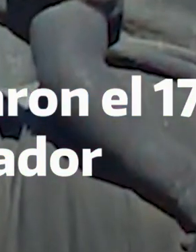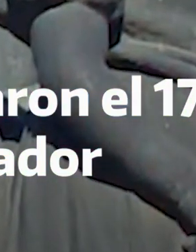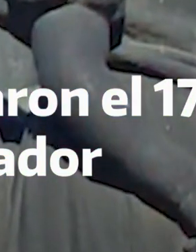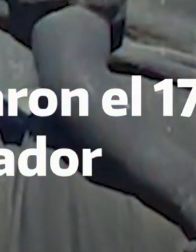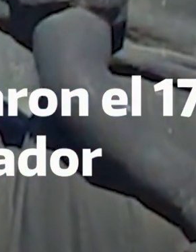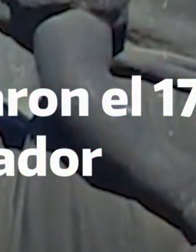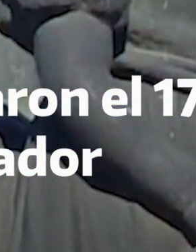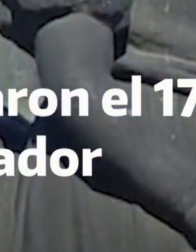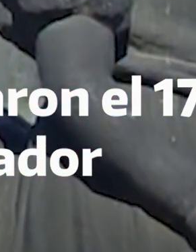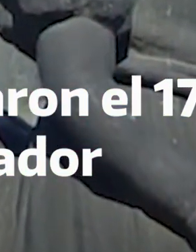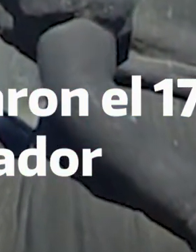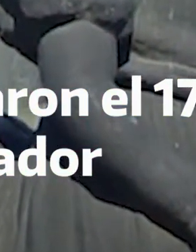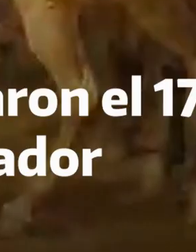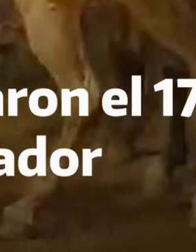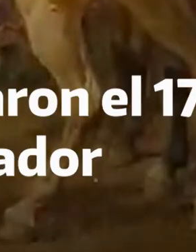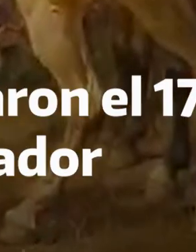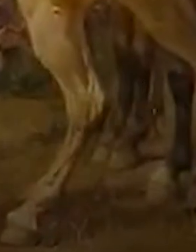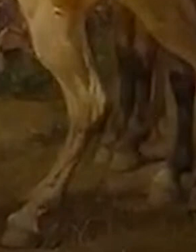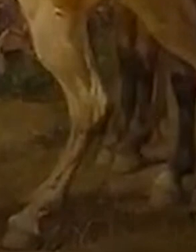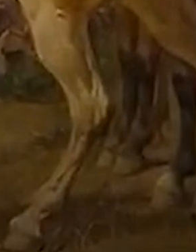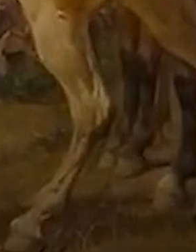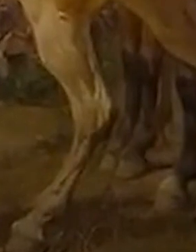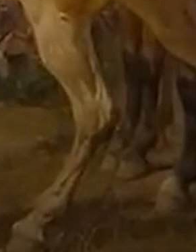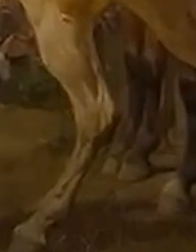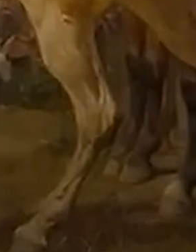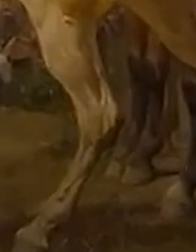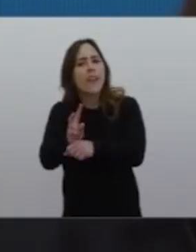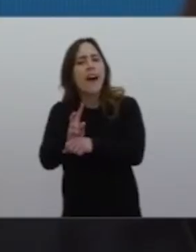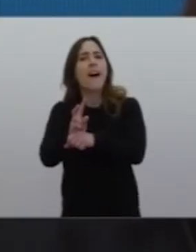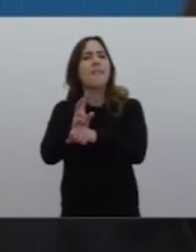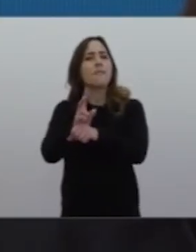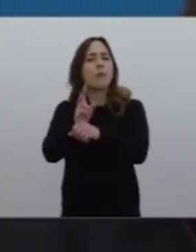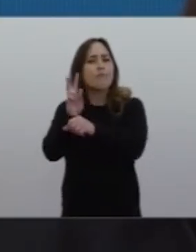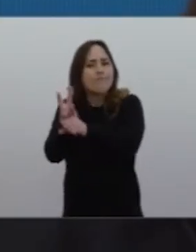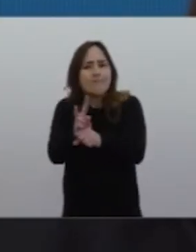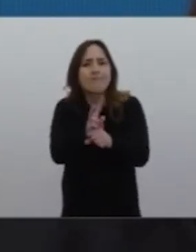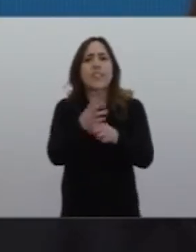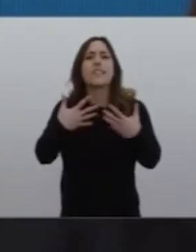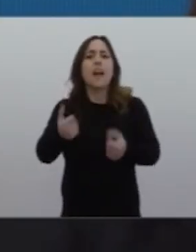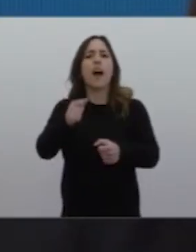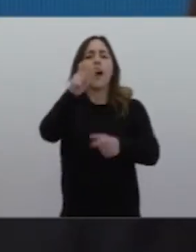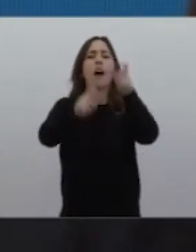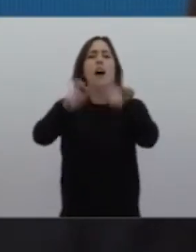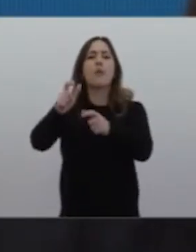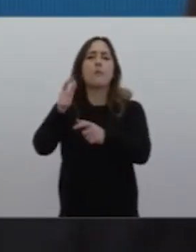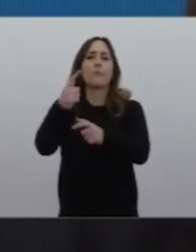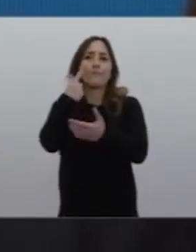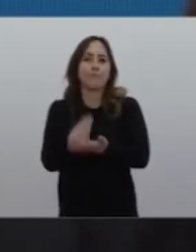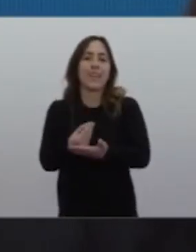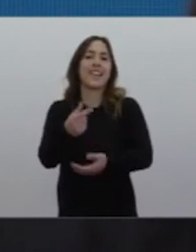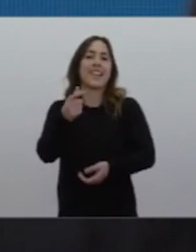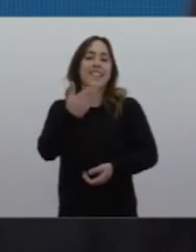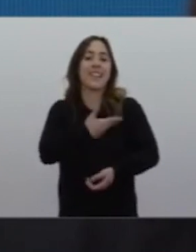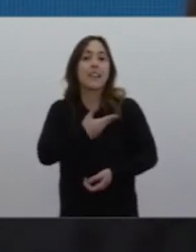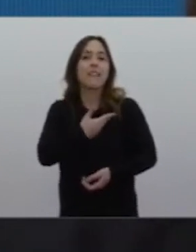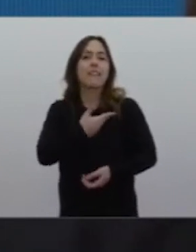donde cuidar, preservar la salud de los santafesinos y las santafesinas